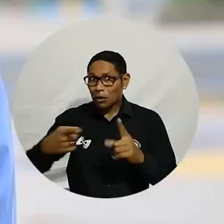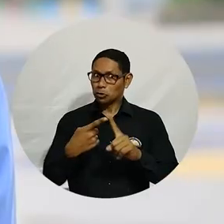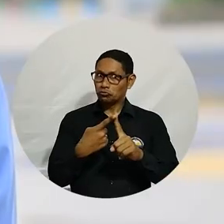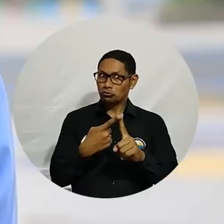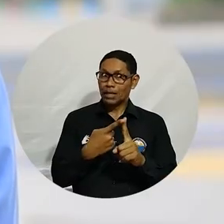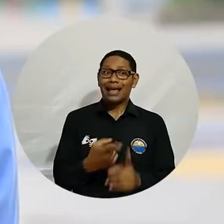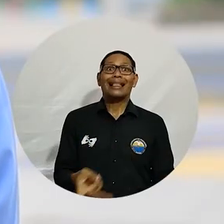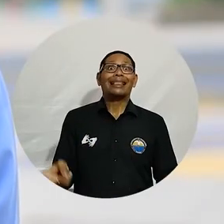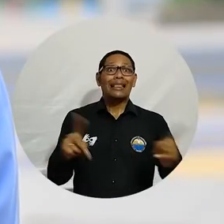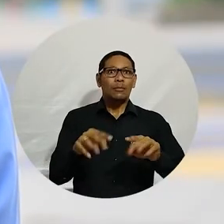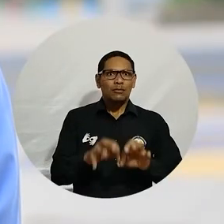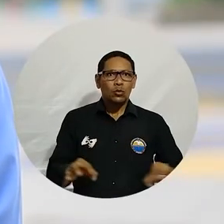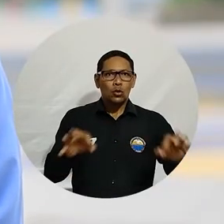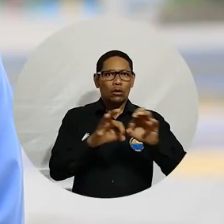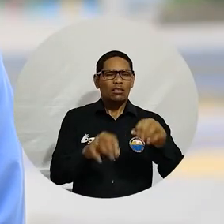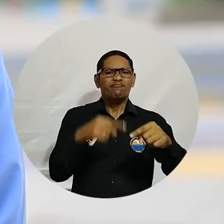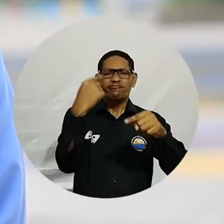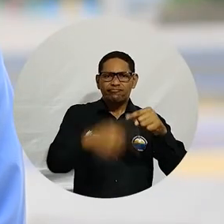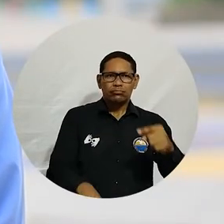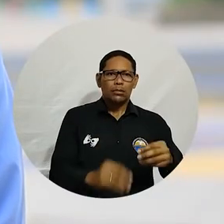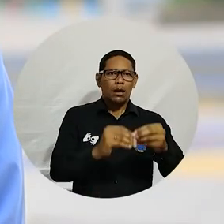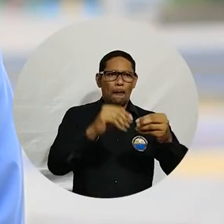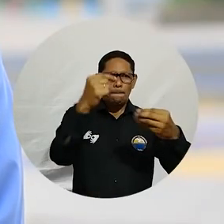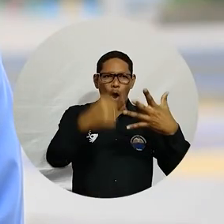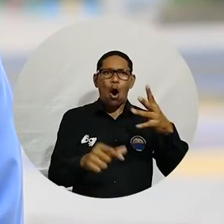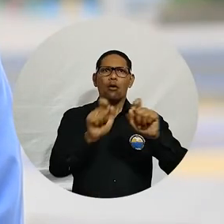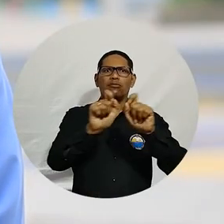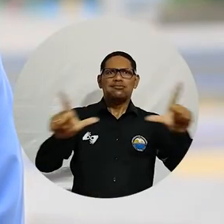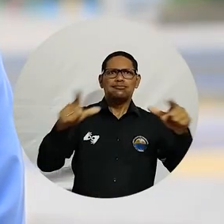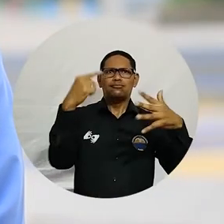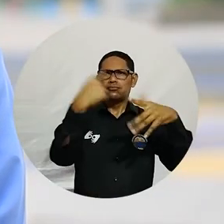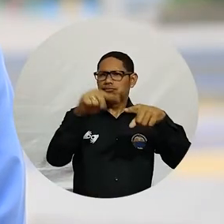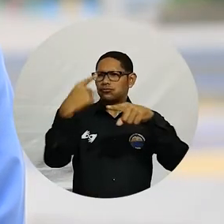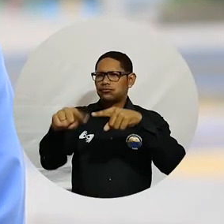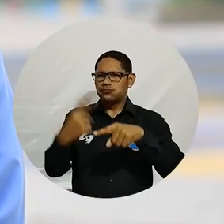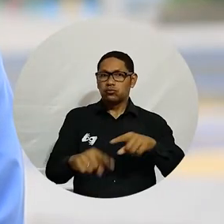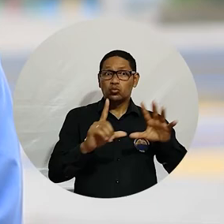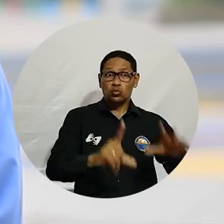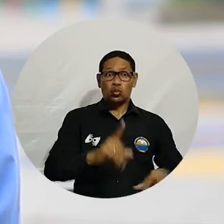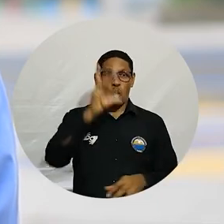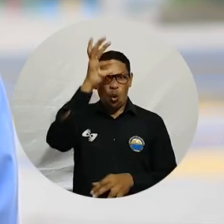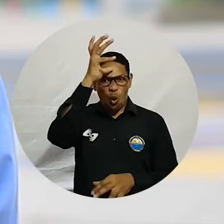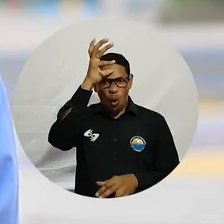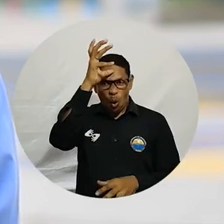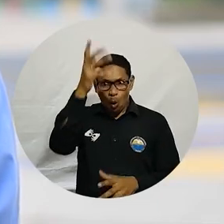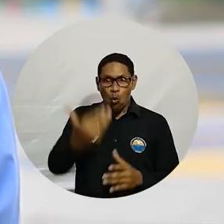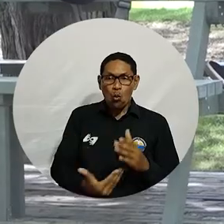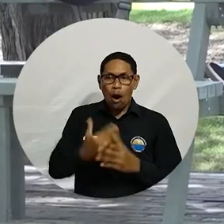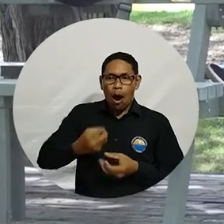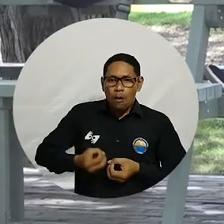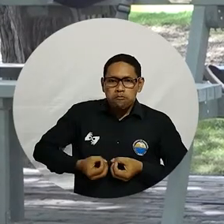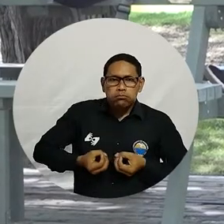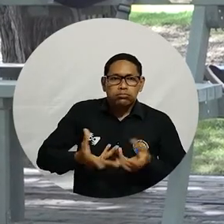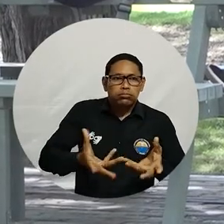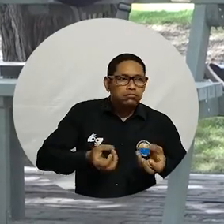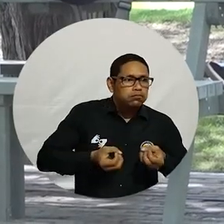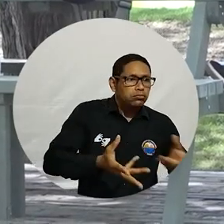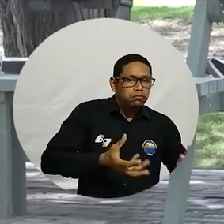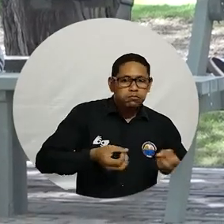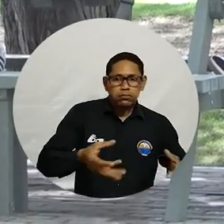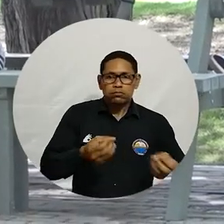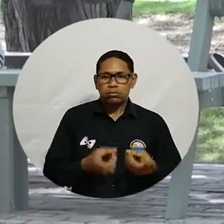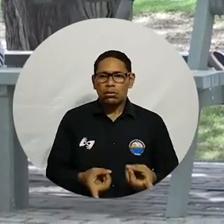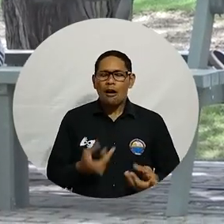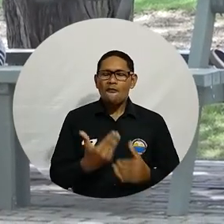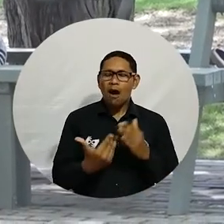gratuito, sino digamos también en distintos formatos para que esa generación de conocimiento que se está haciendo al momento de